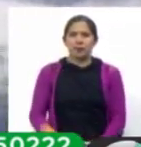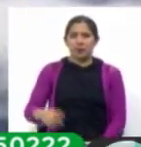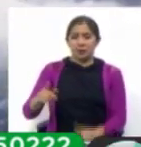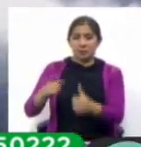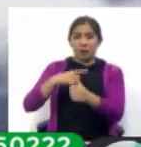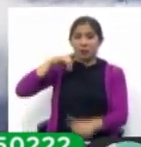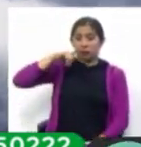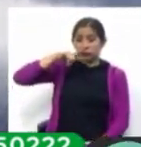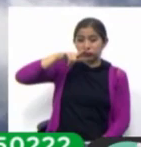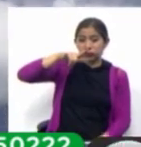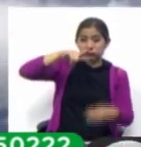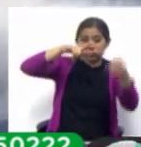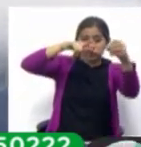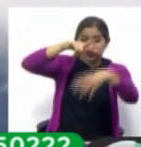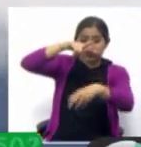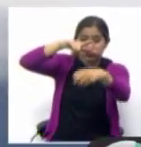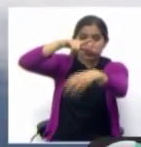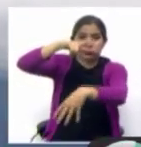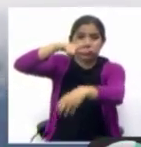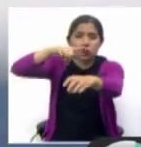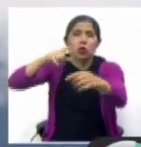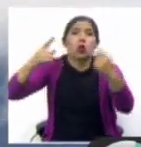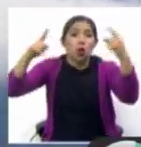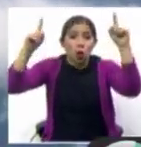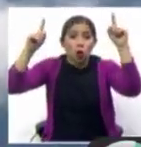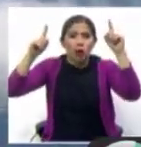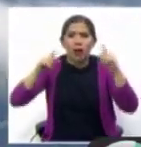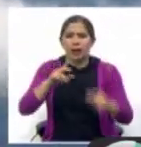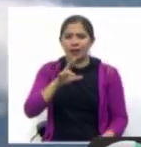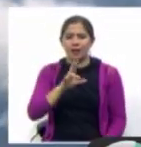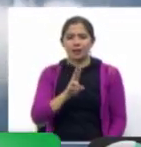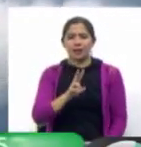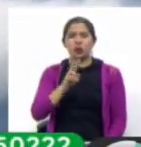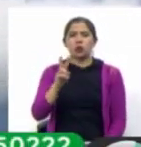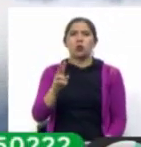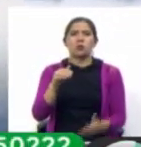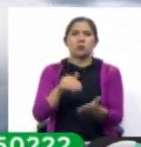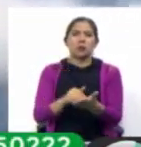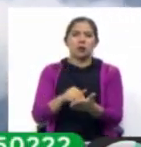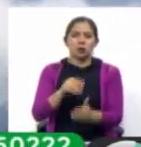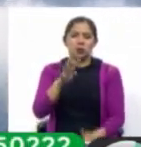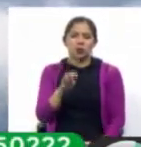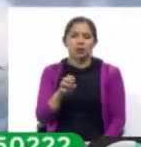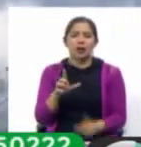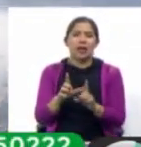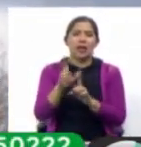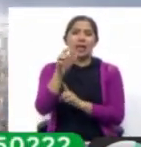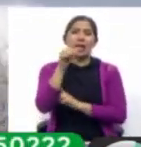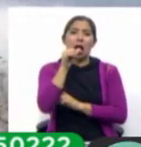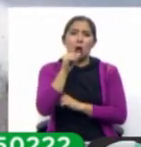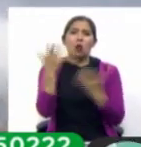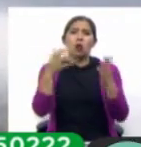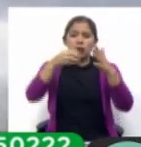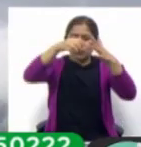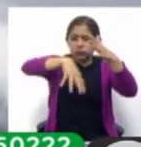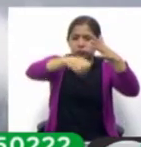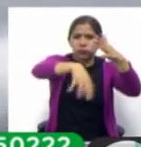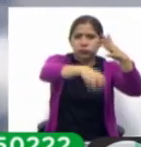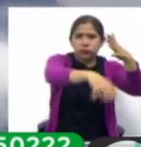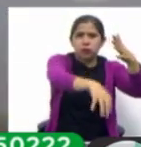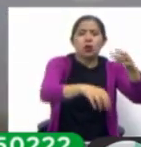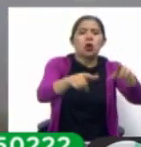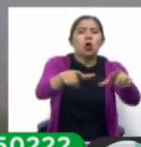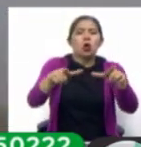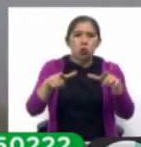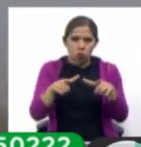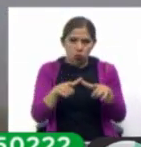de enfriamiento con lluvia artificial se logró con una cantidad de 72.400 litros de agua y cayó específicamente en el centro de la